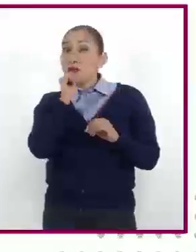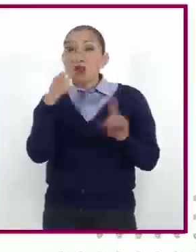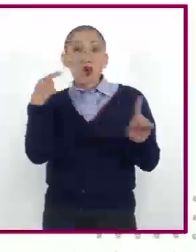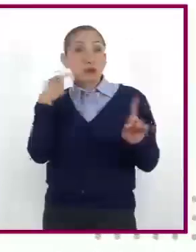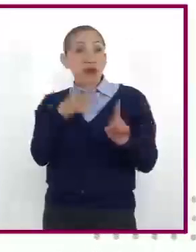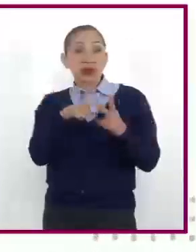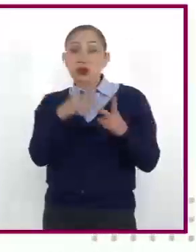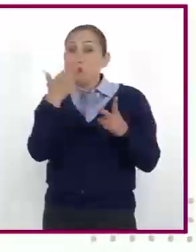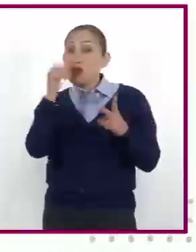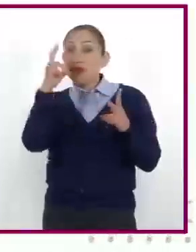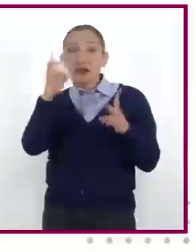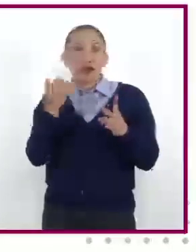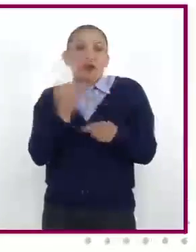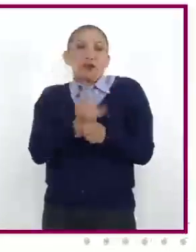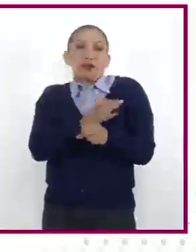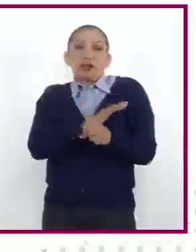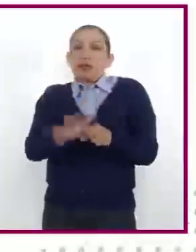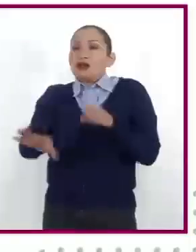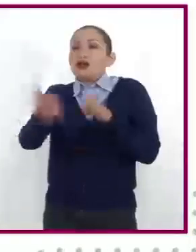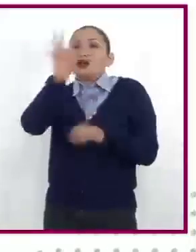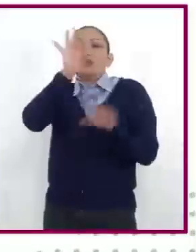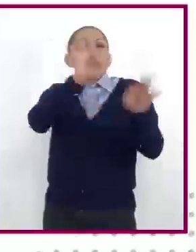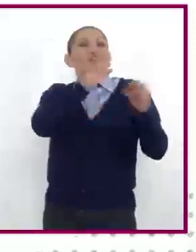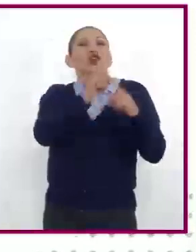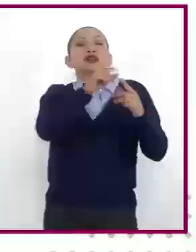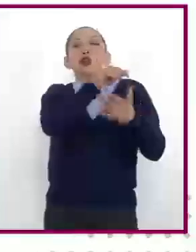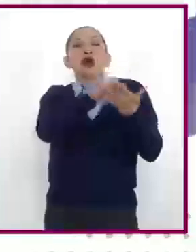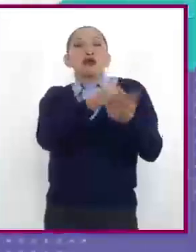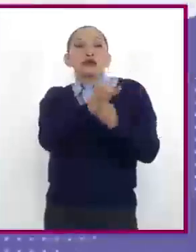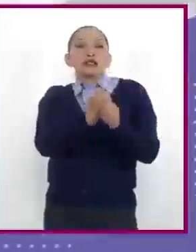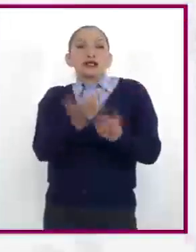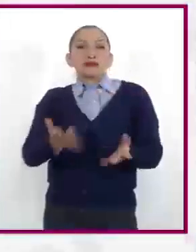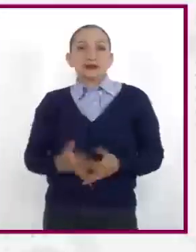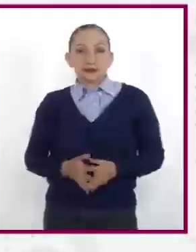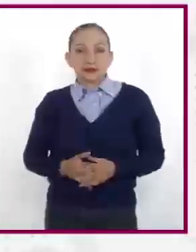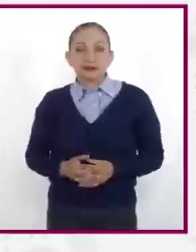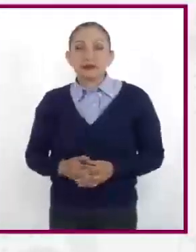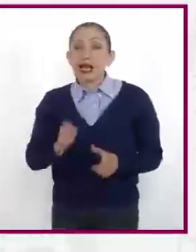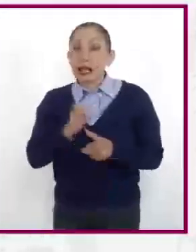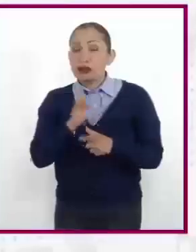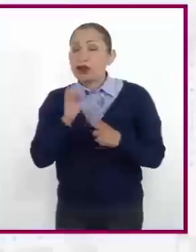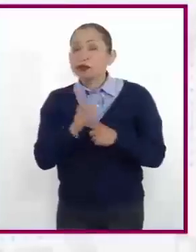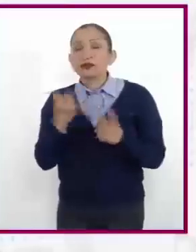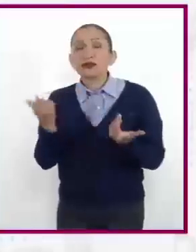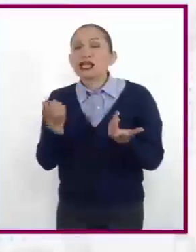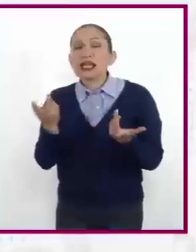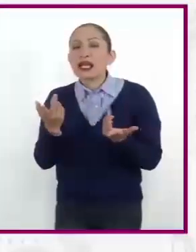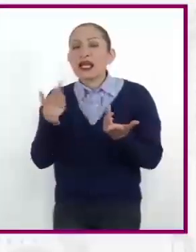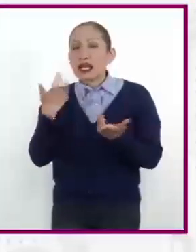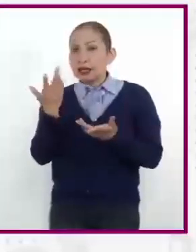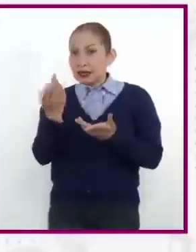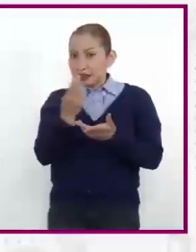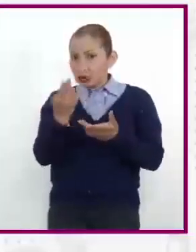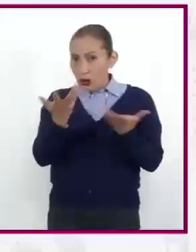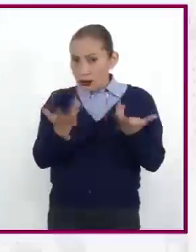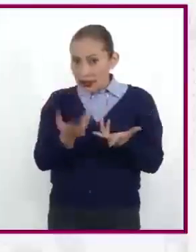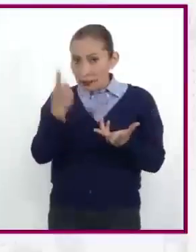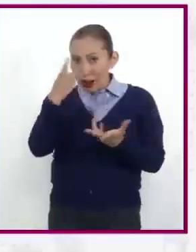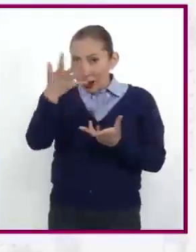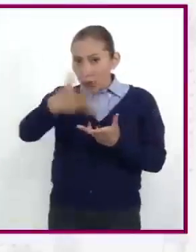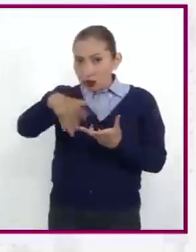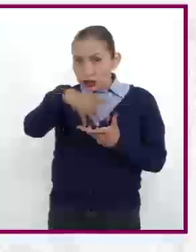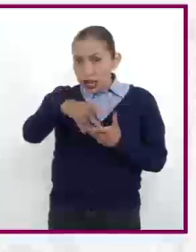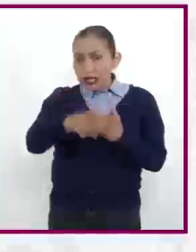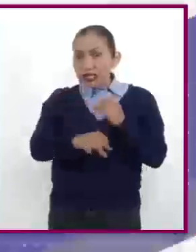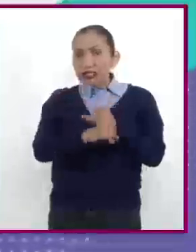propósito claro, no es posible elegir las fuentes de consulta apropiadas. Entonces, ¿qué desafíos conlleva la búsqueda de información